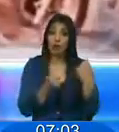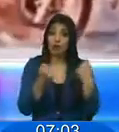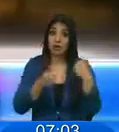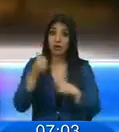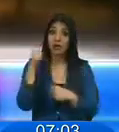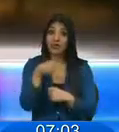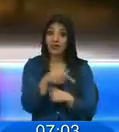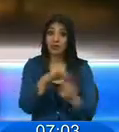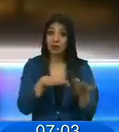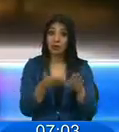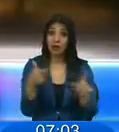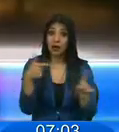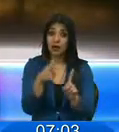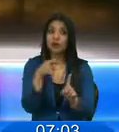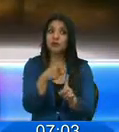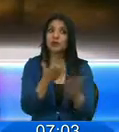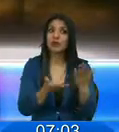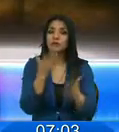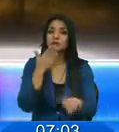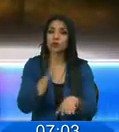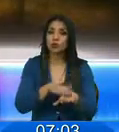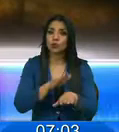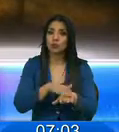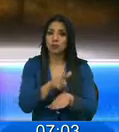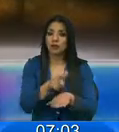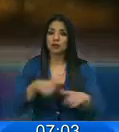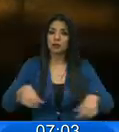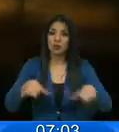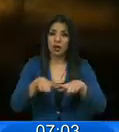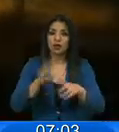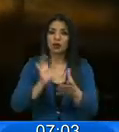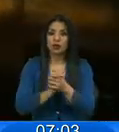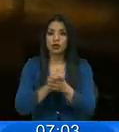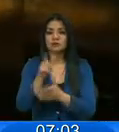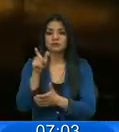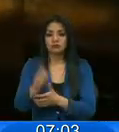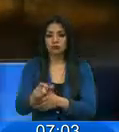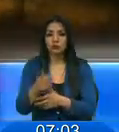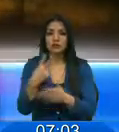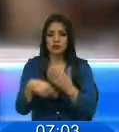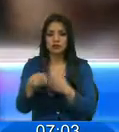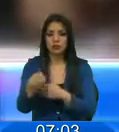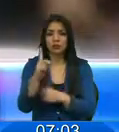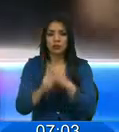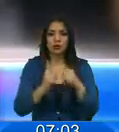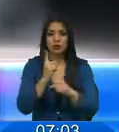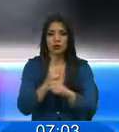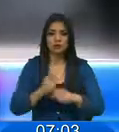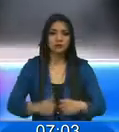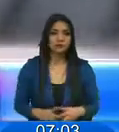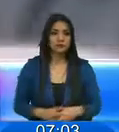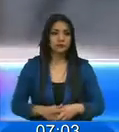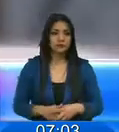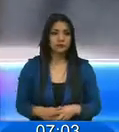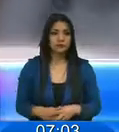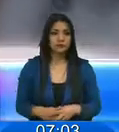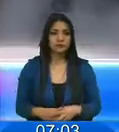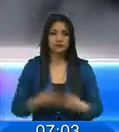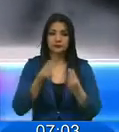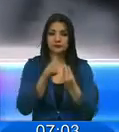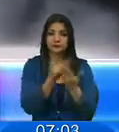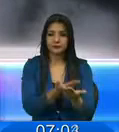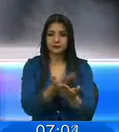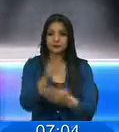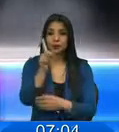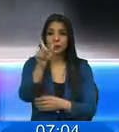ayer fue acribillado en el sector de Mucholote 2, conjuntamente con su esposa y el niño de un año de edad. Se tuvo conocimiento que una persona